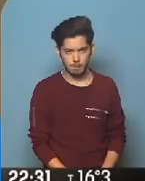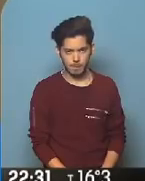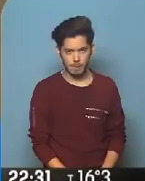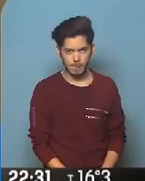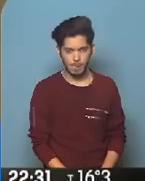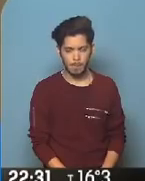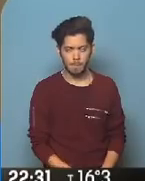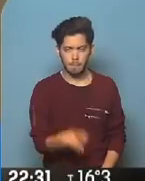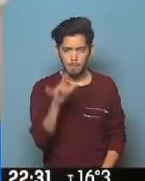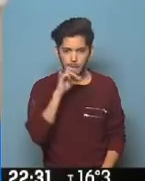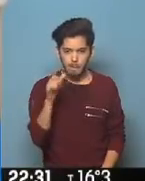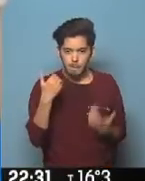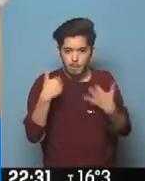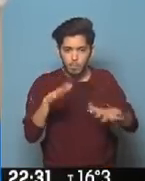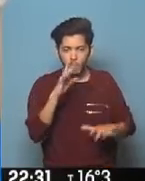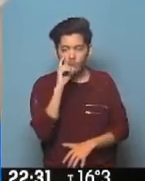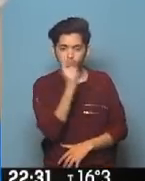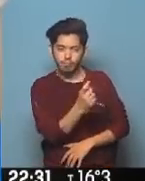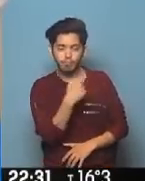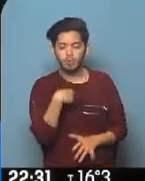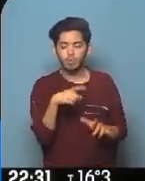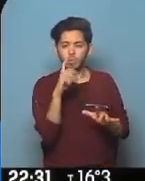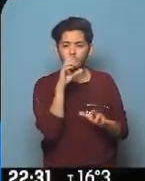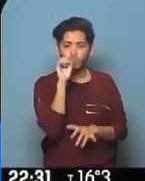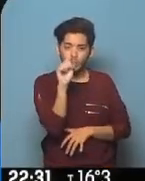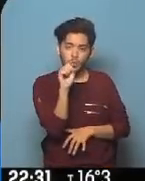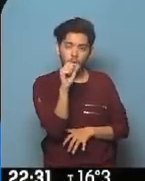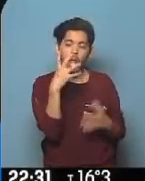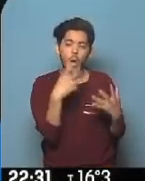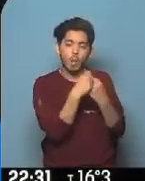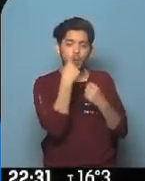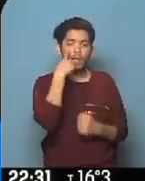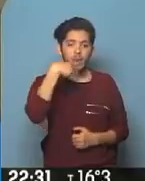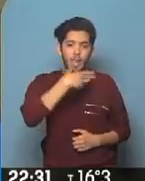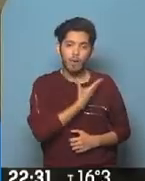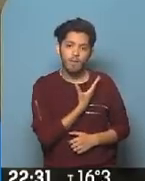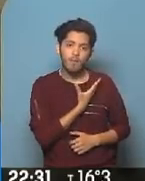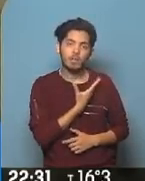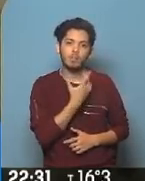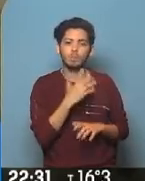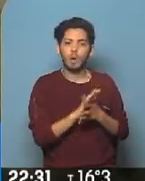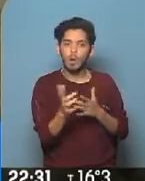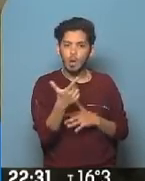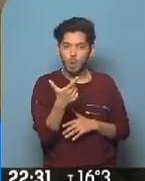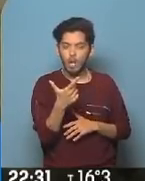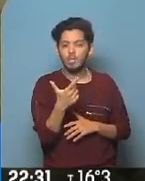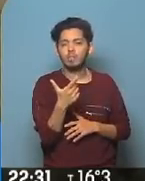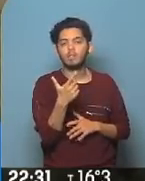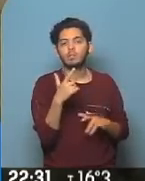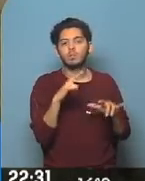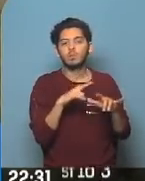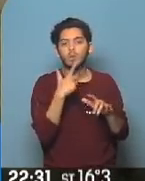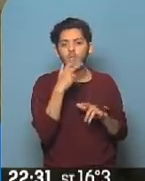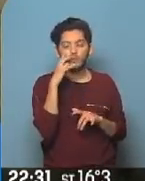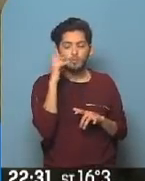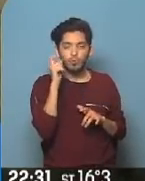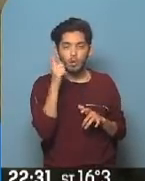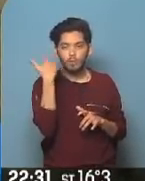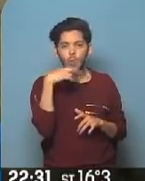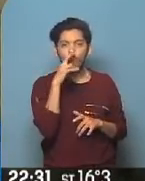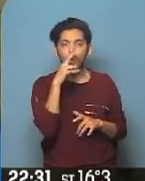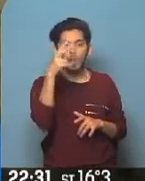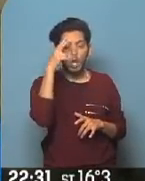Las denuncias de presuntas violaciones rusas al tratado INF no son nuevas. Washington Ya lo había hecho en 2008, cuando